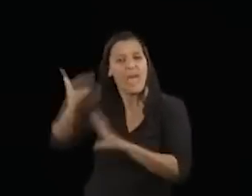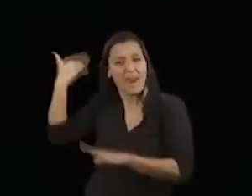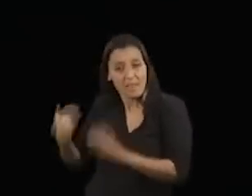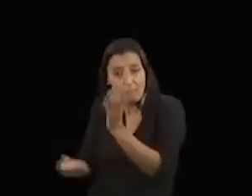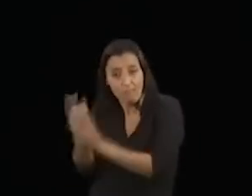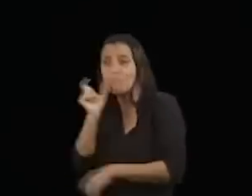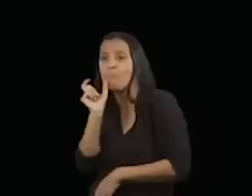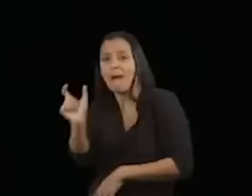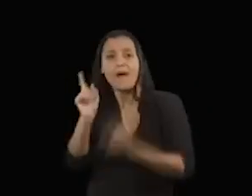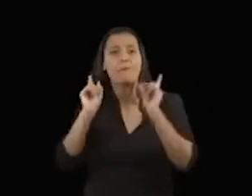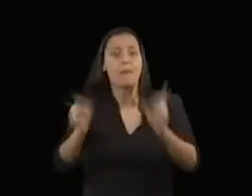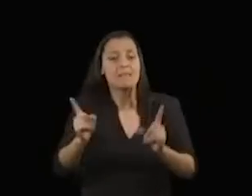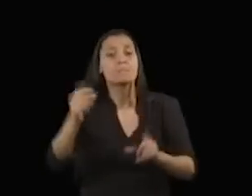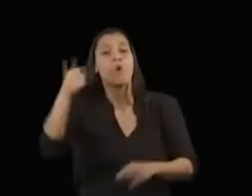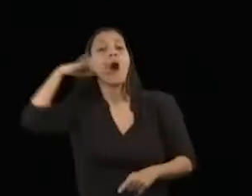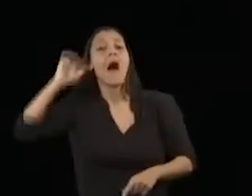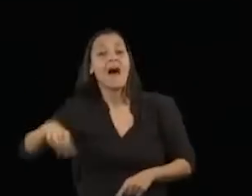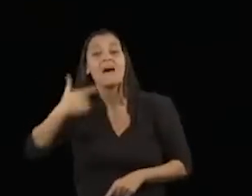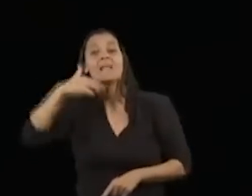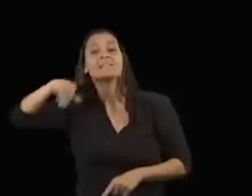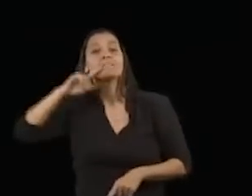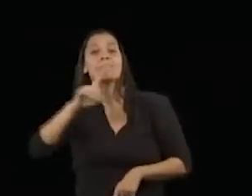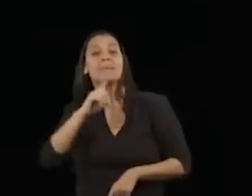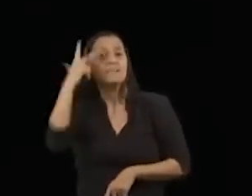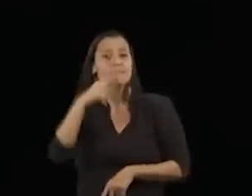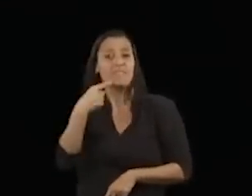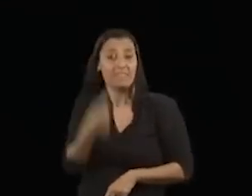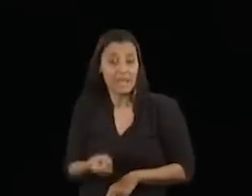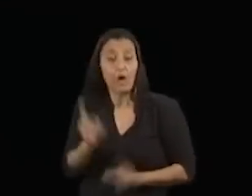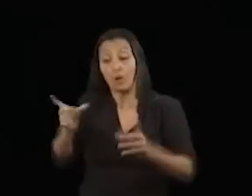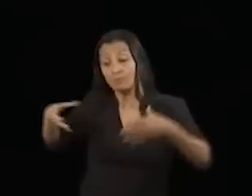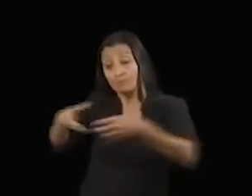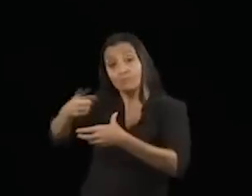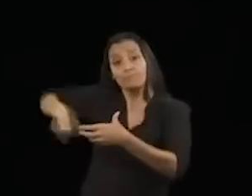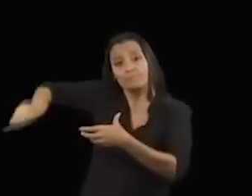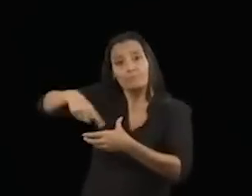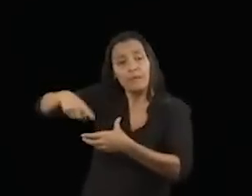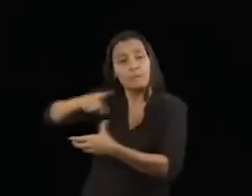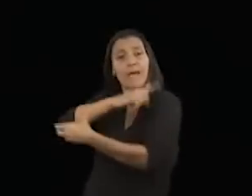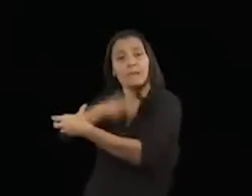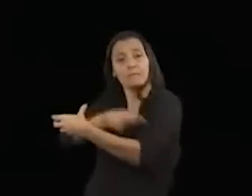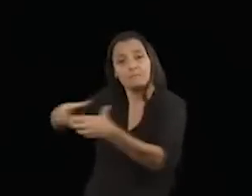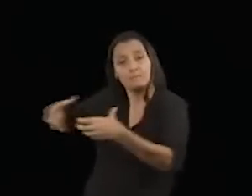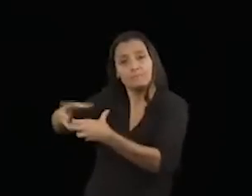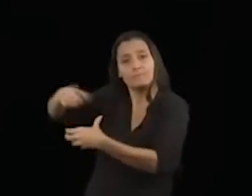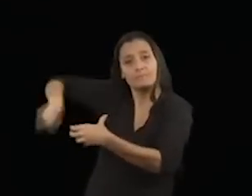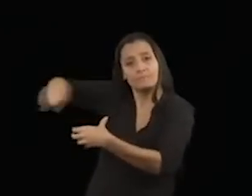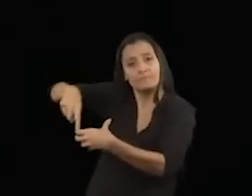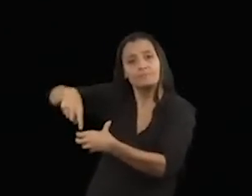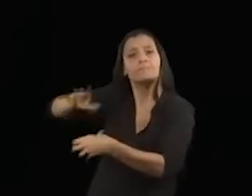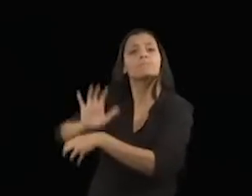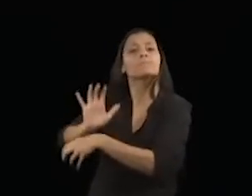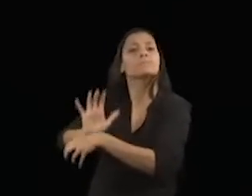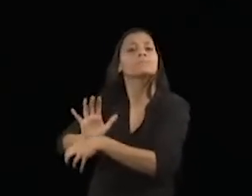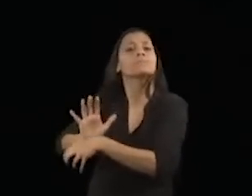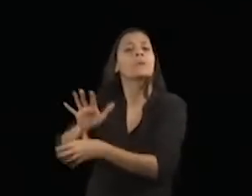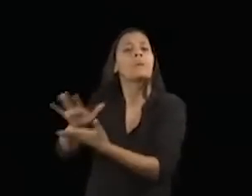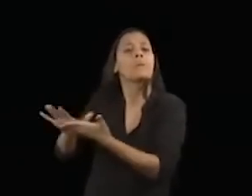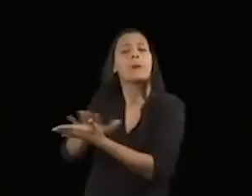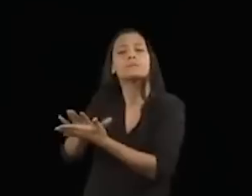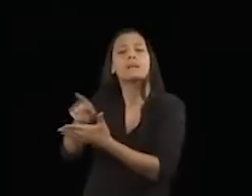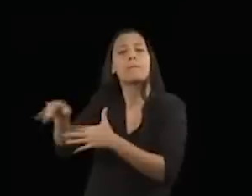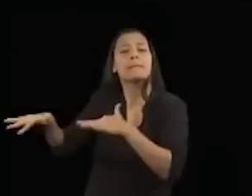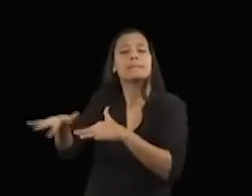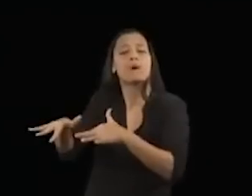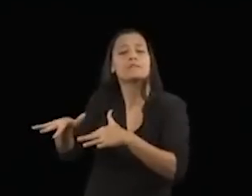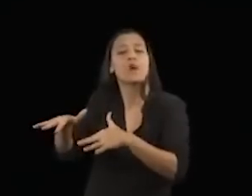tomó Adam Smith y que señala que un monopolio, digamos, es básicamente una situación en la cual el